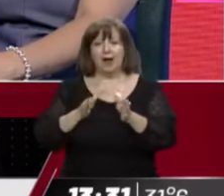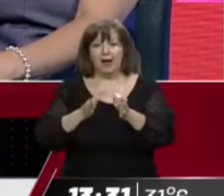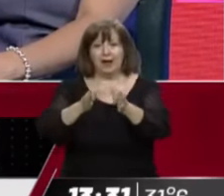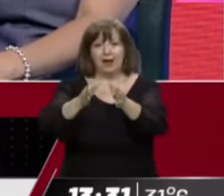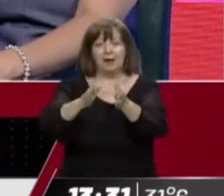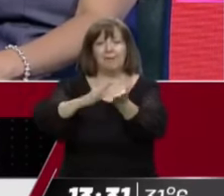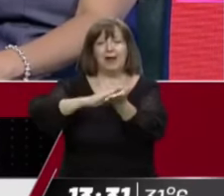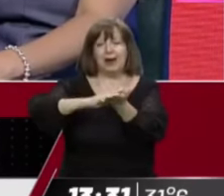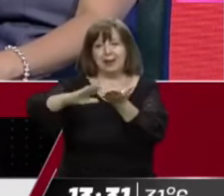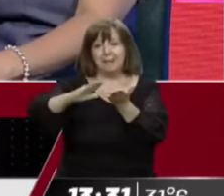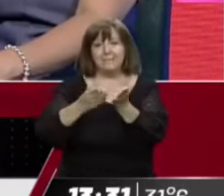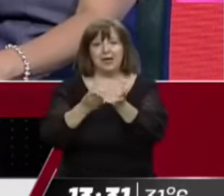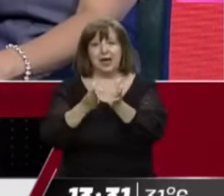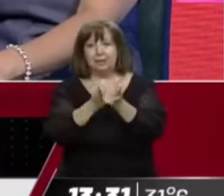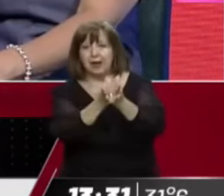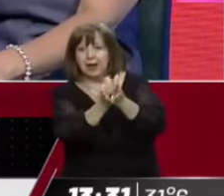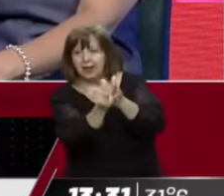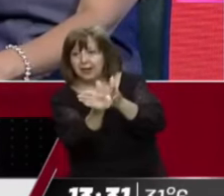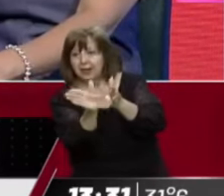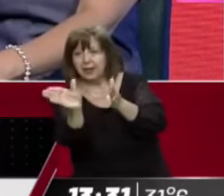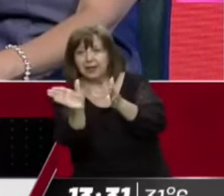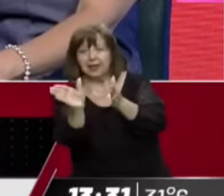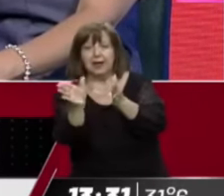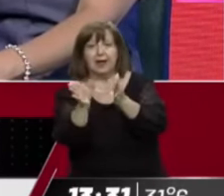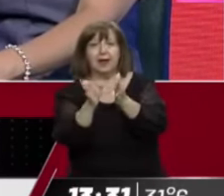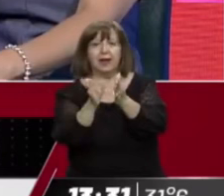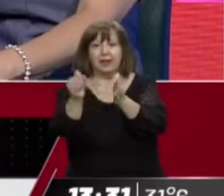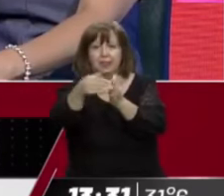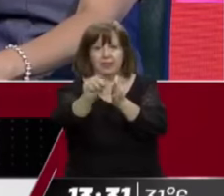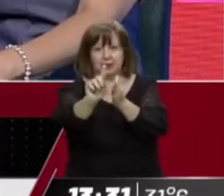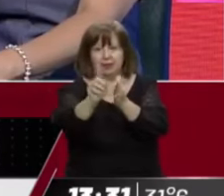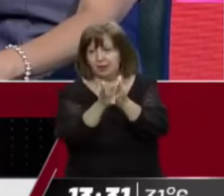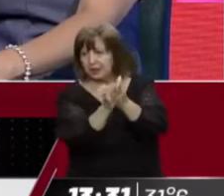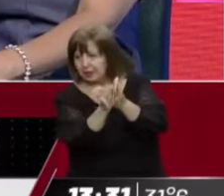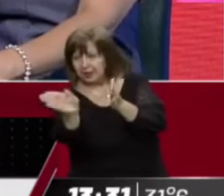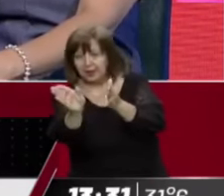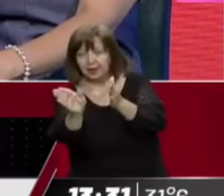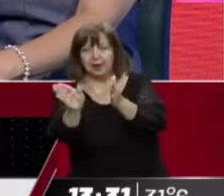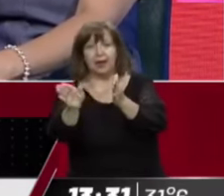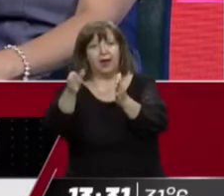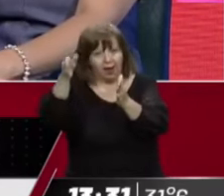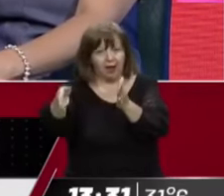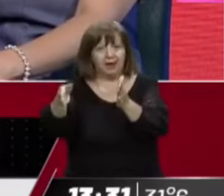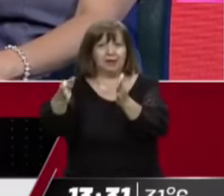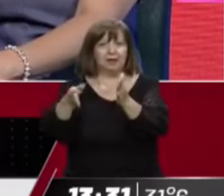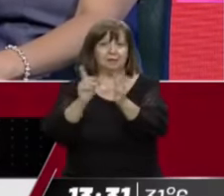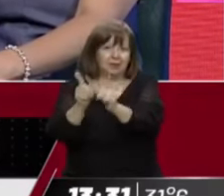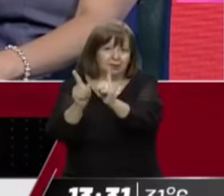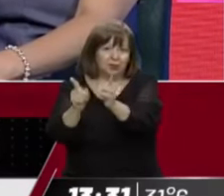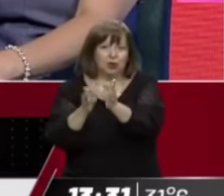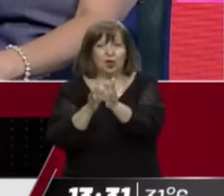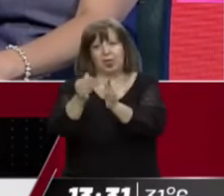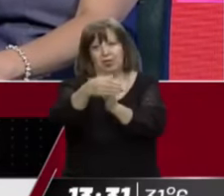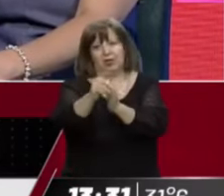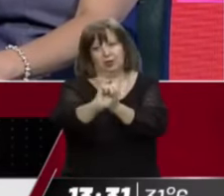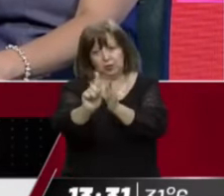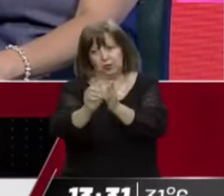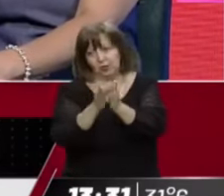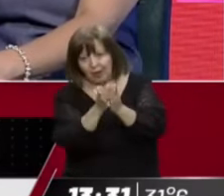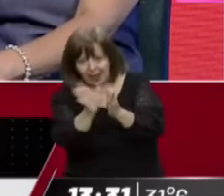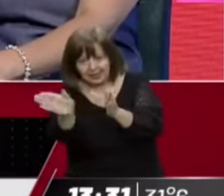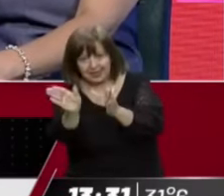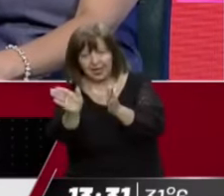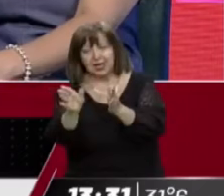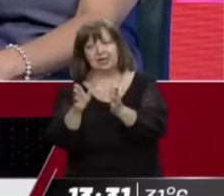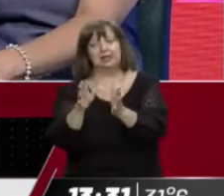limpieza corregir la el escurrimiento de la vena de agua que vaya hacia los lugares donde históricamente siem siempre se dirigió